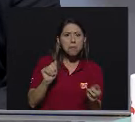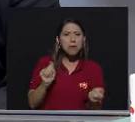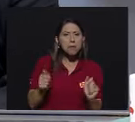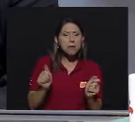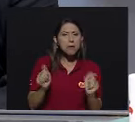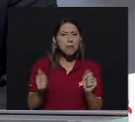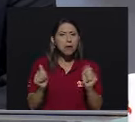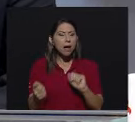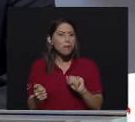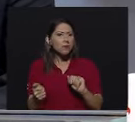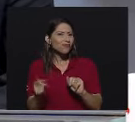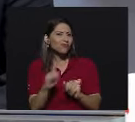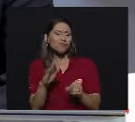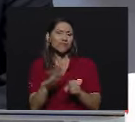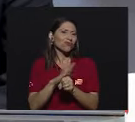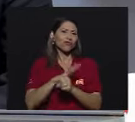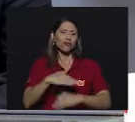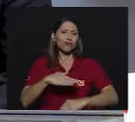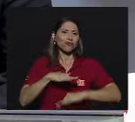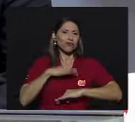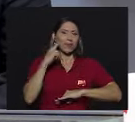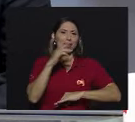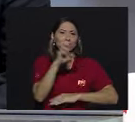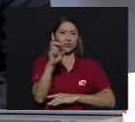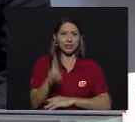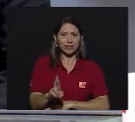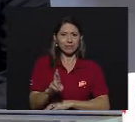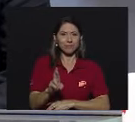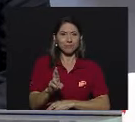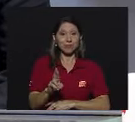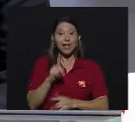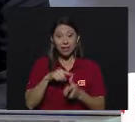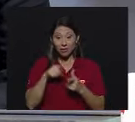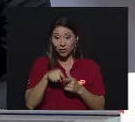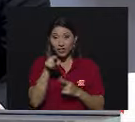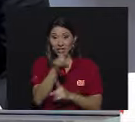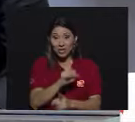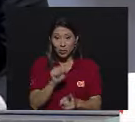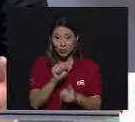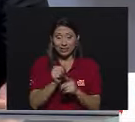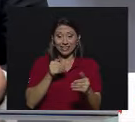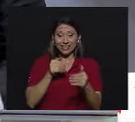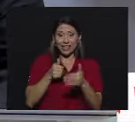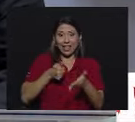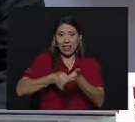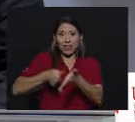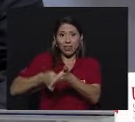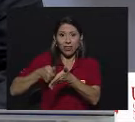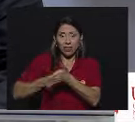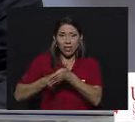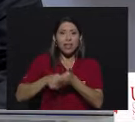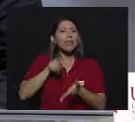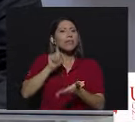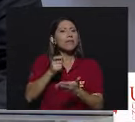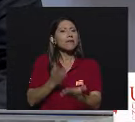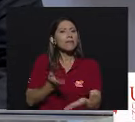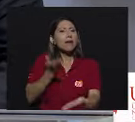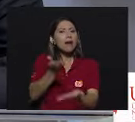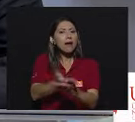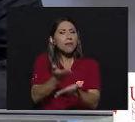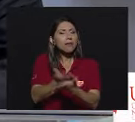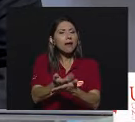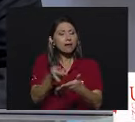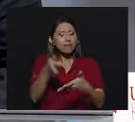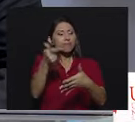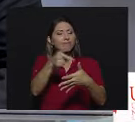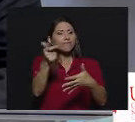que estamos generando son insuficientes para nuestro país. Entonces, en esta coyuntura, incluso electoral, el tema es plantear